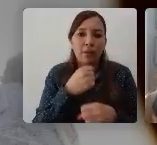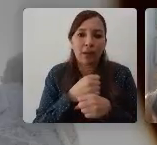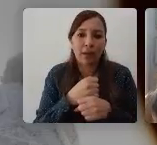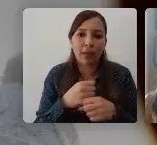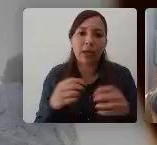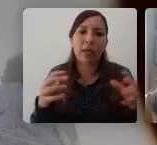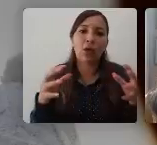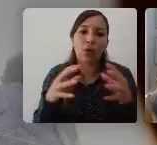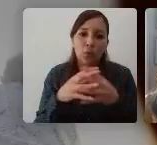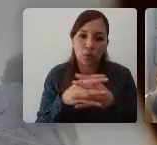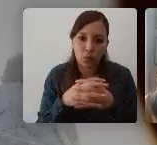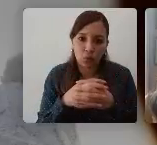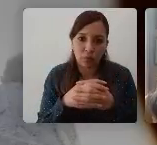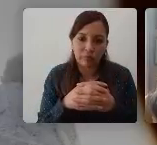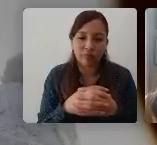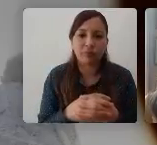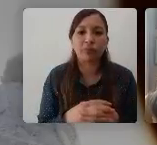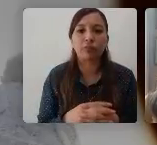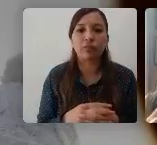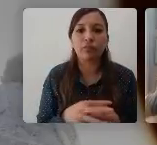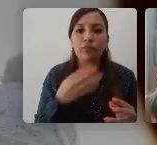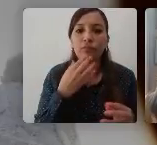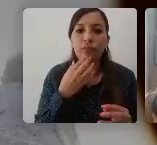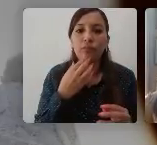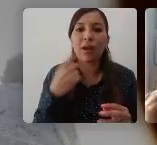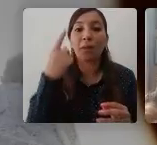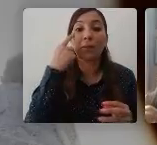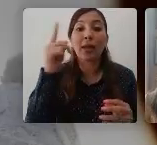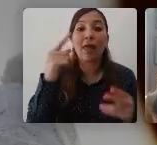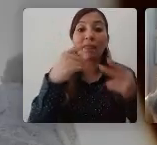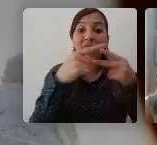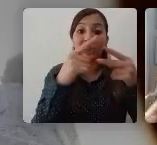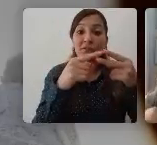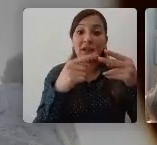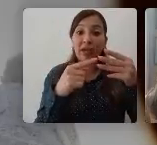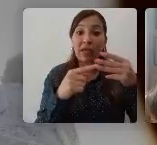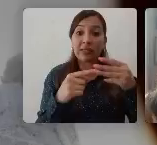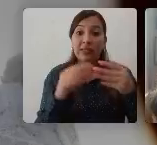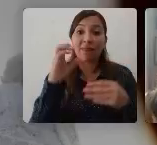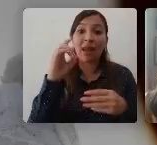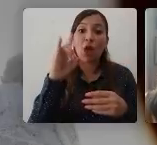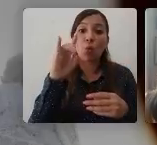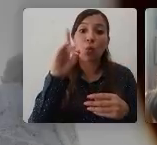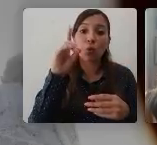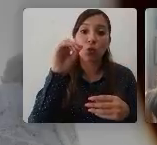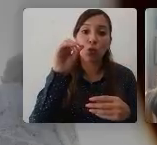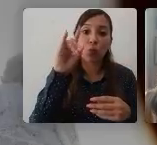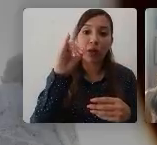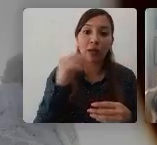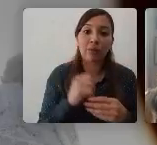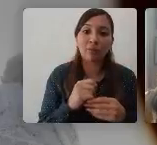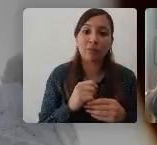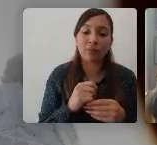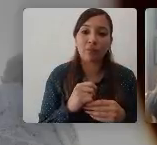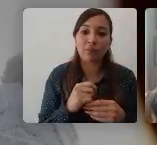consideración especialmente destacando la distinción que tiene cada una de nuestras culturas bueno más bien